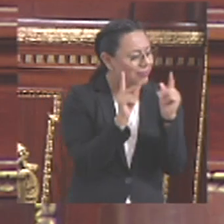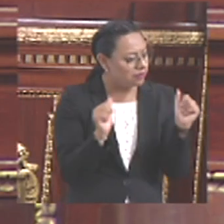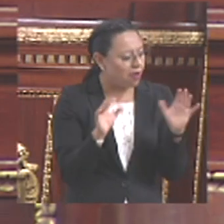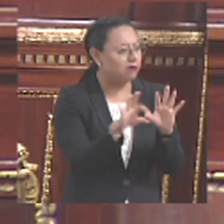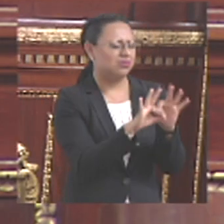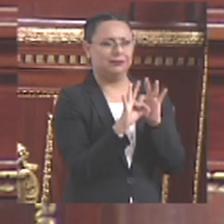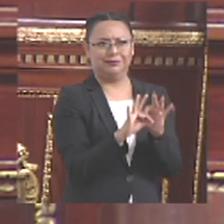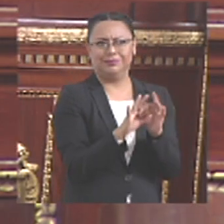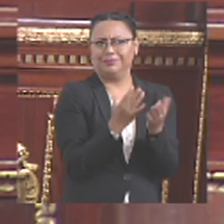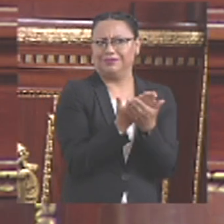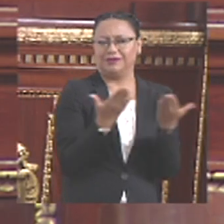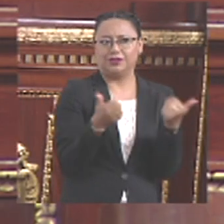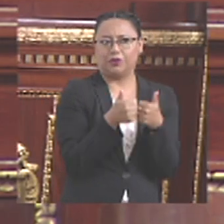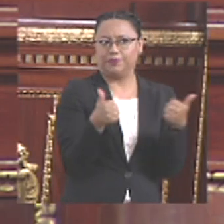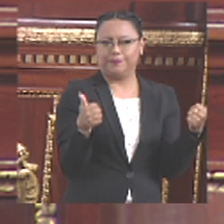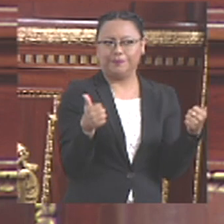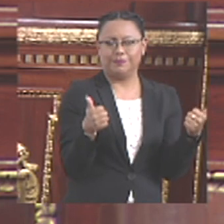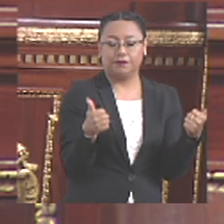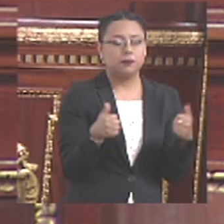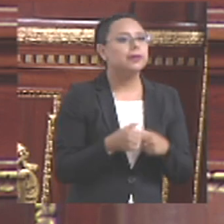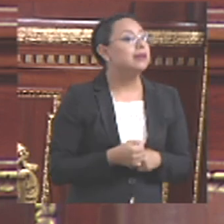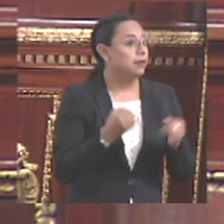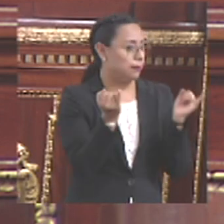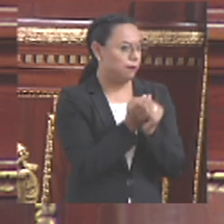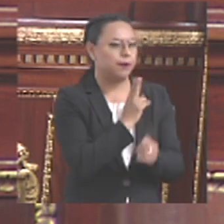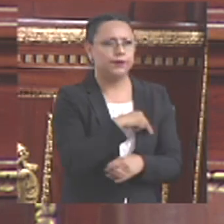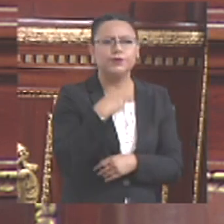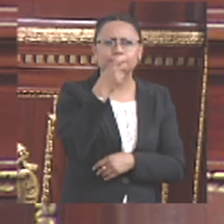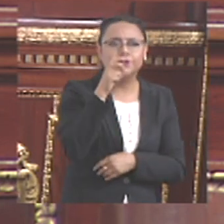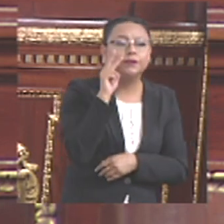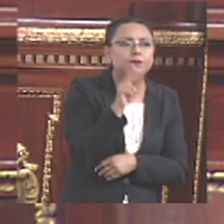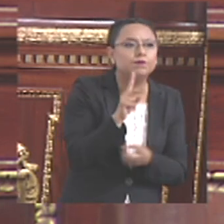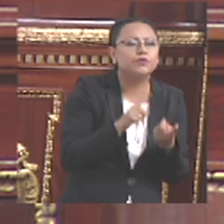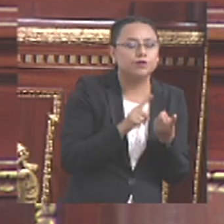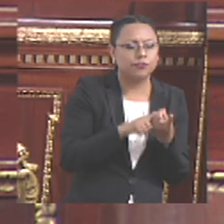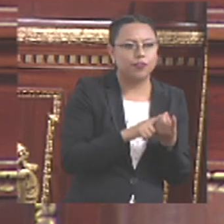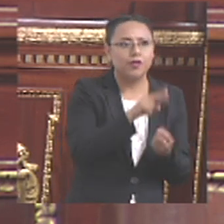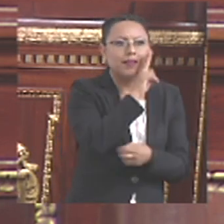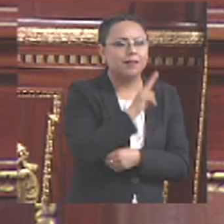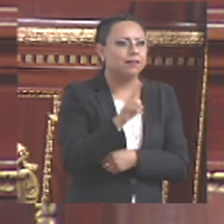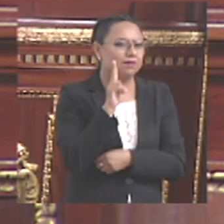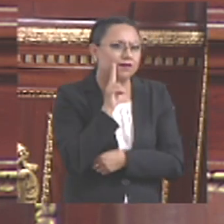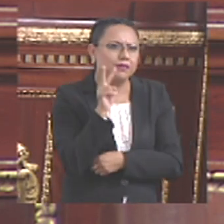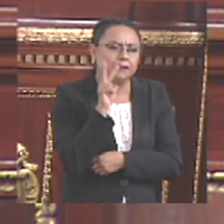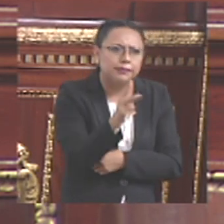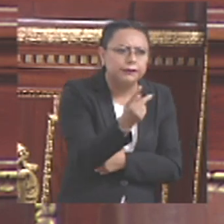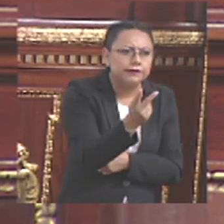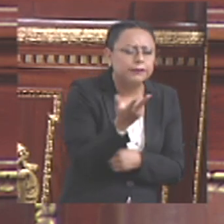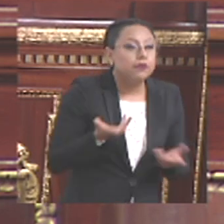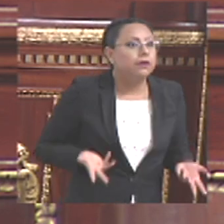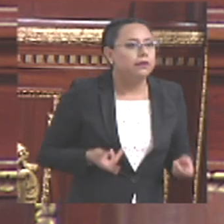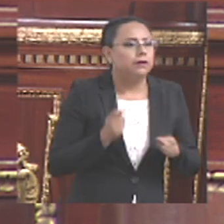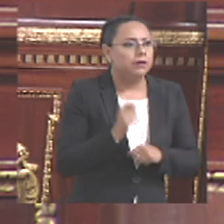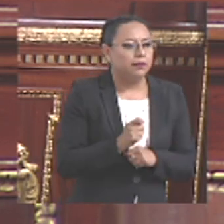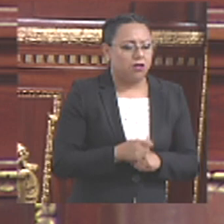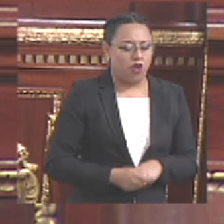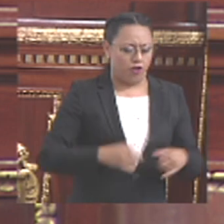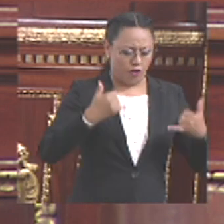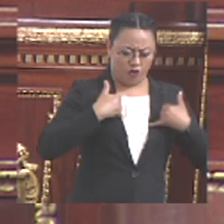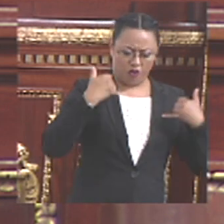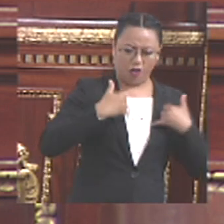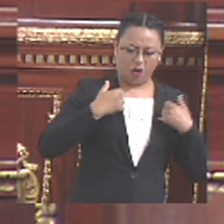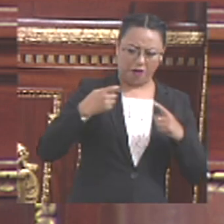Lo vemos en las noticias donde jóvenes agreden, golpean a otros y hay una